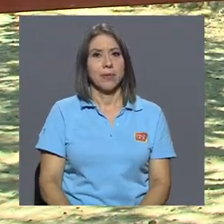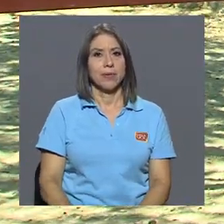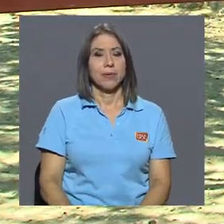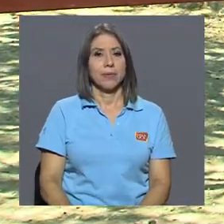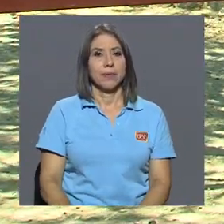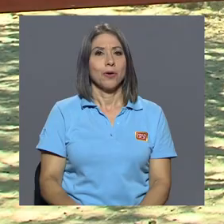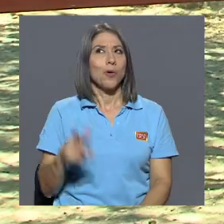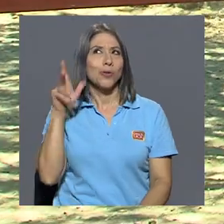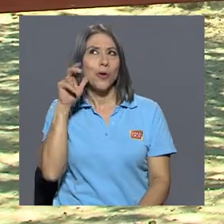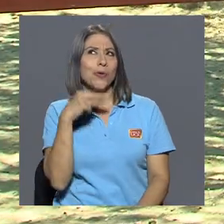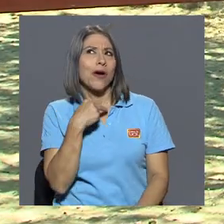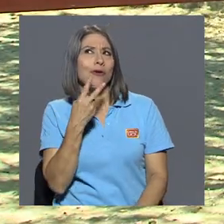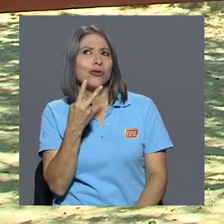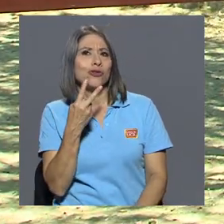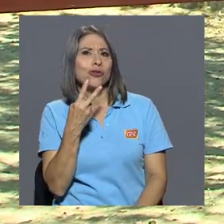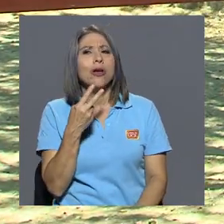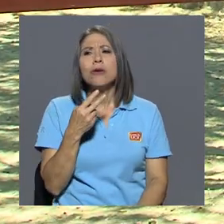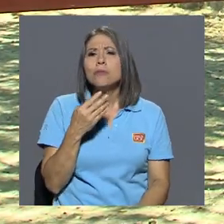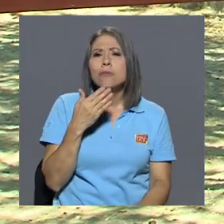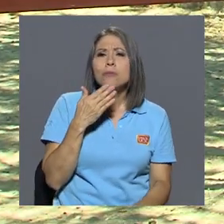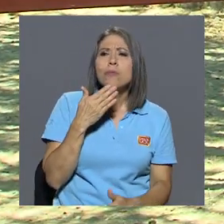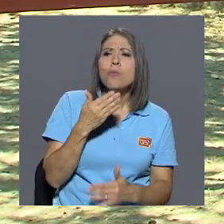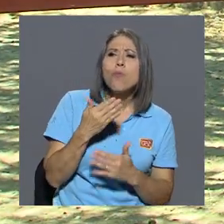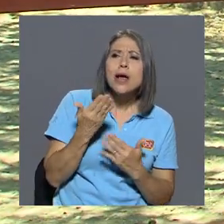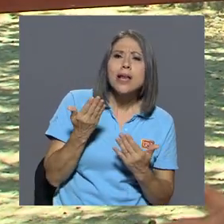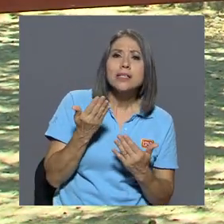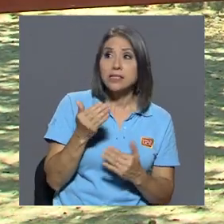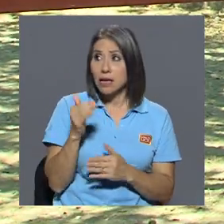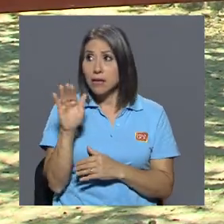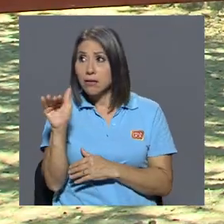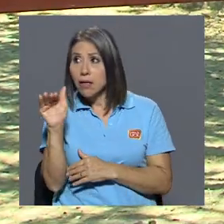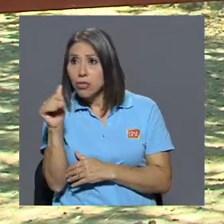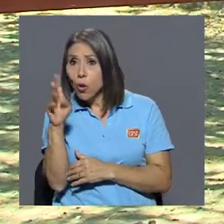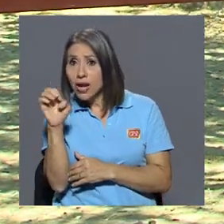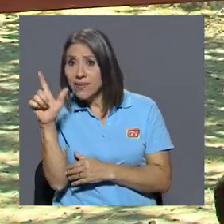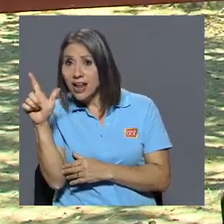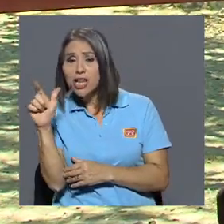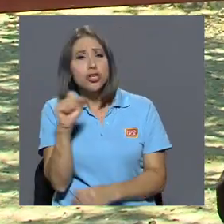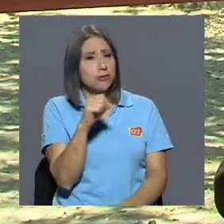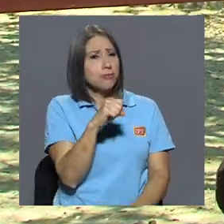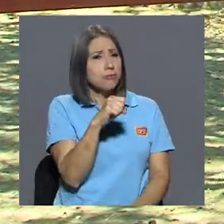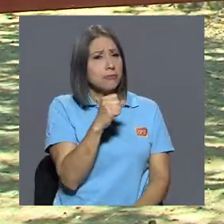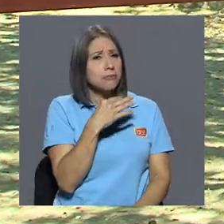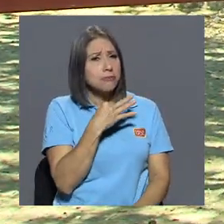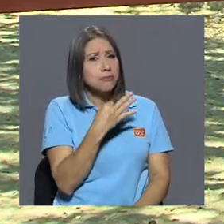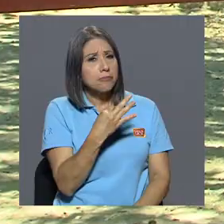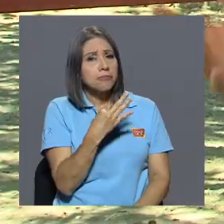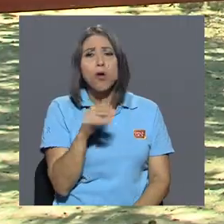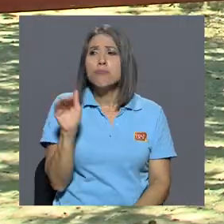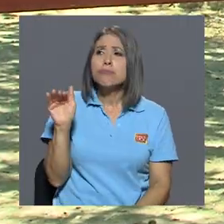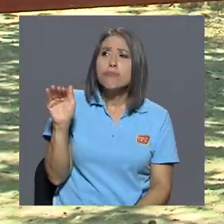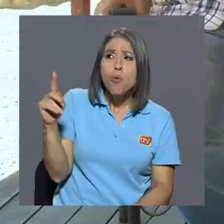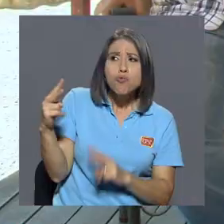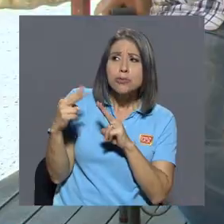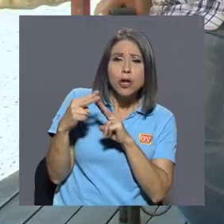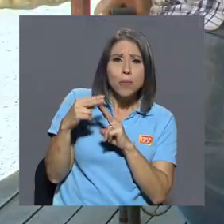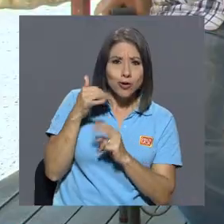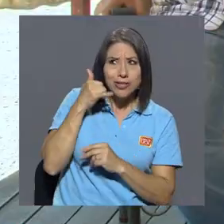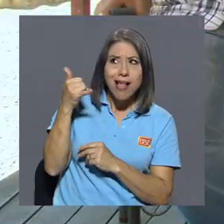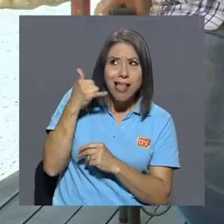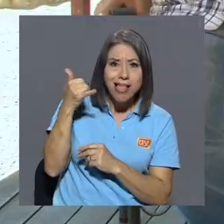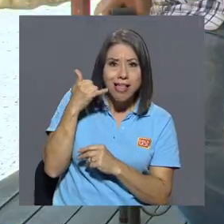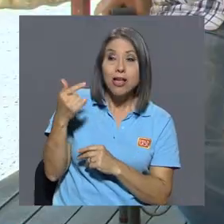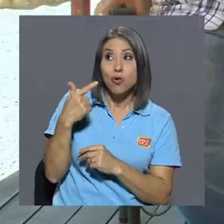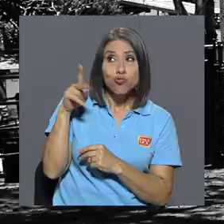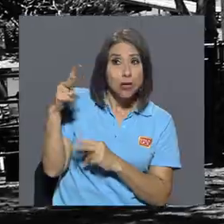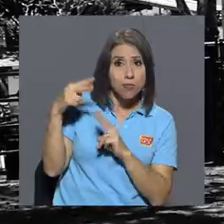Buenos. Don Aníbal. Sí, a la orden. Don Aníbal, usted no me conoce. Yo trabajo